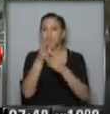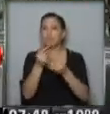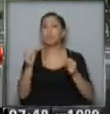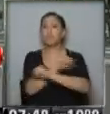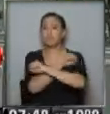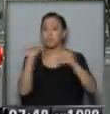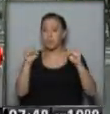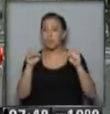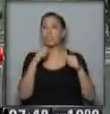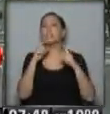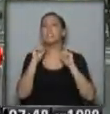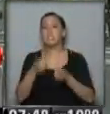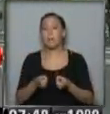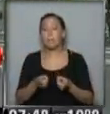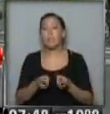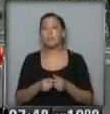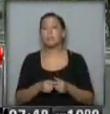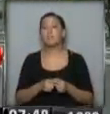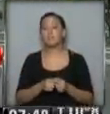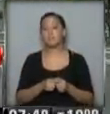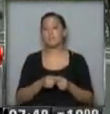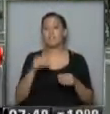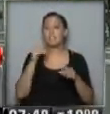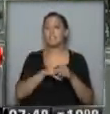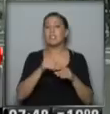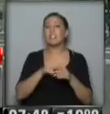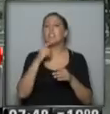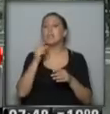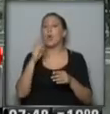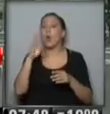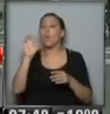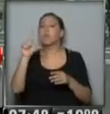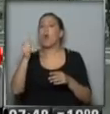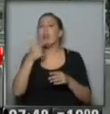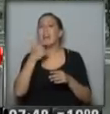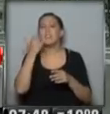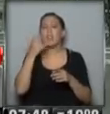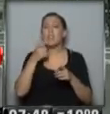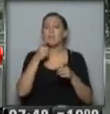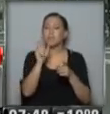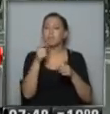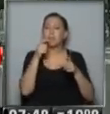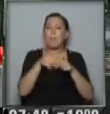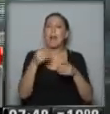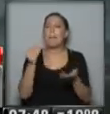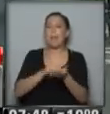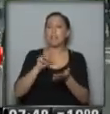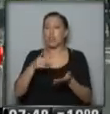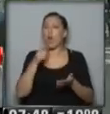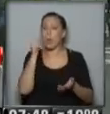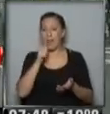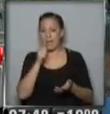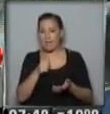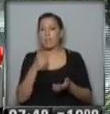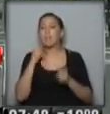explosivo fueron también rellenados con rodamientos de bolas y metralla para maximizar las heridas de acuerdo a lo que